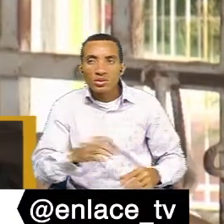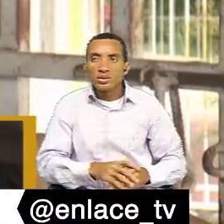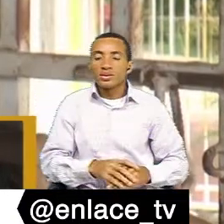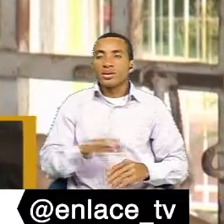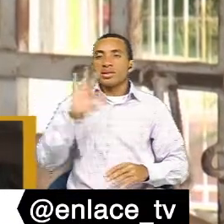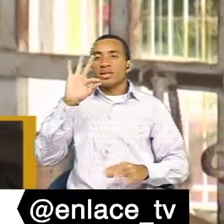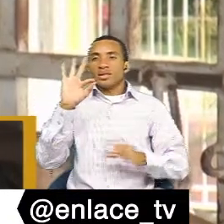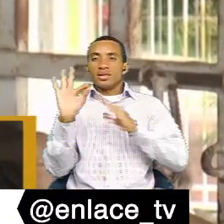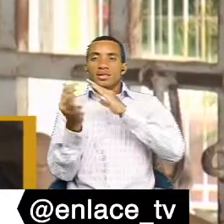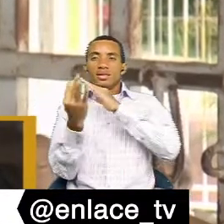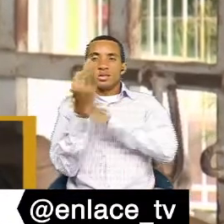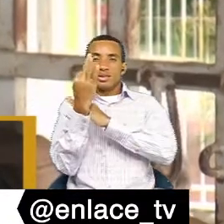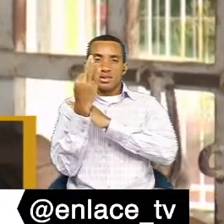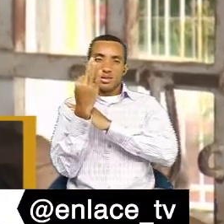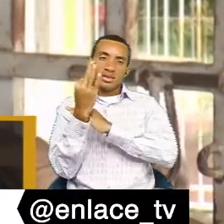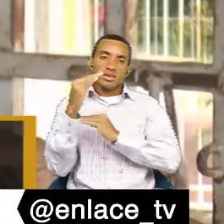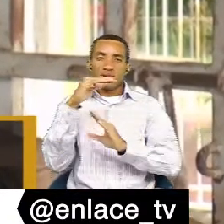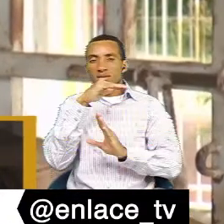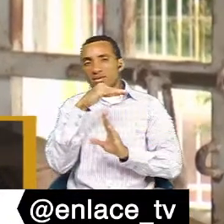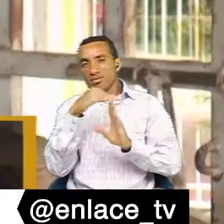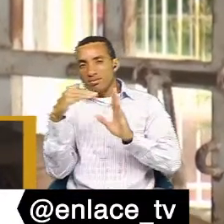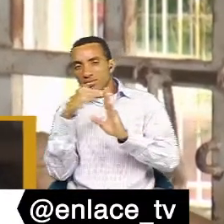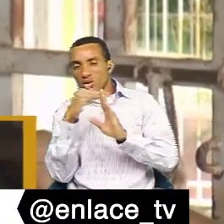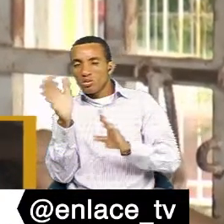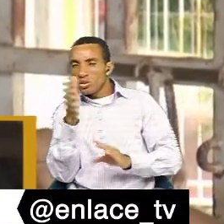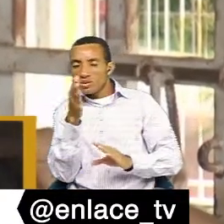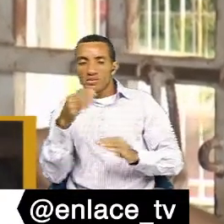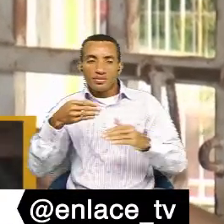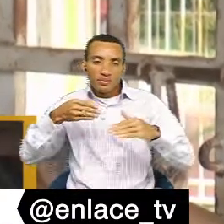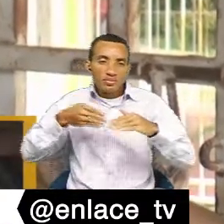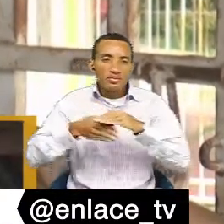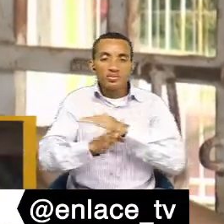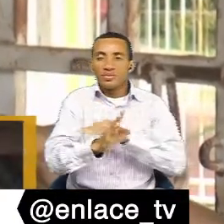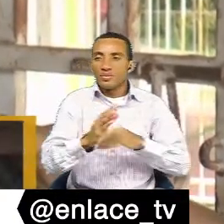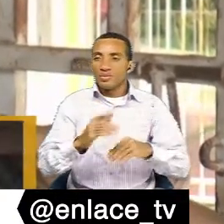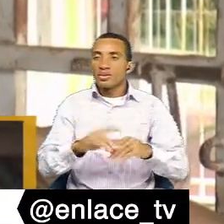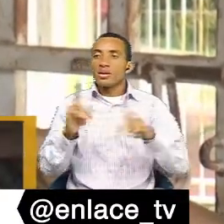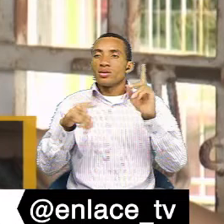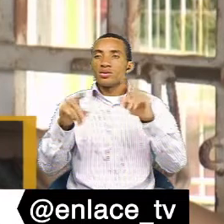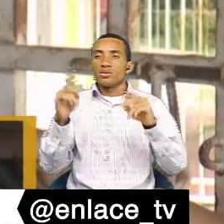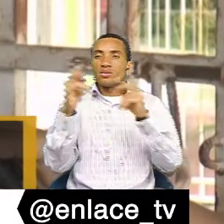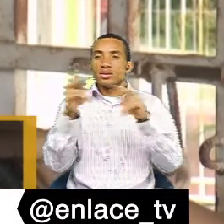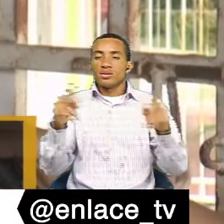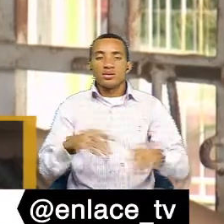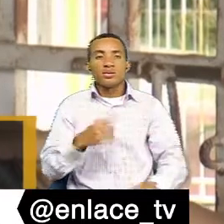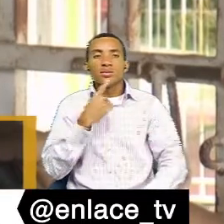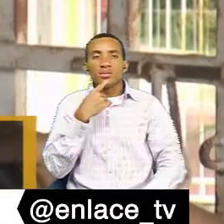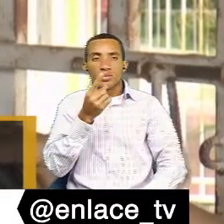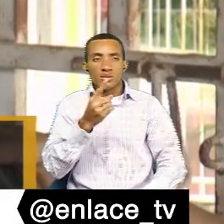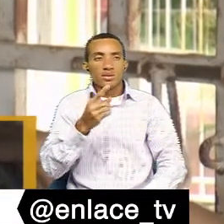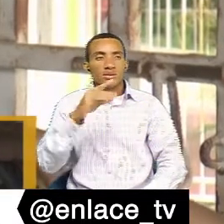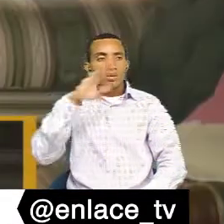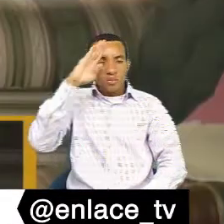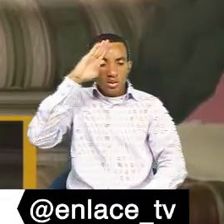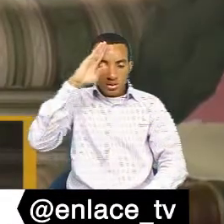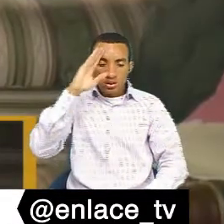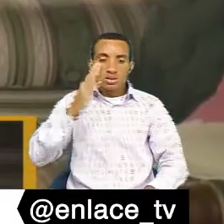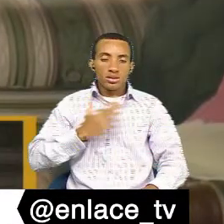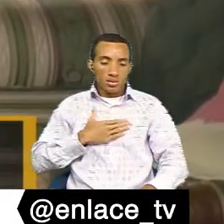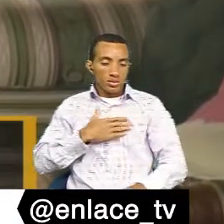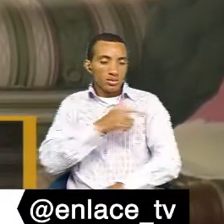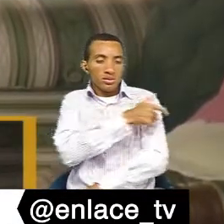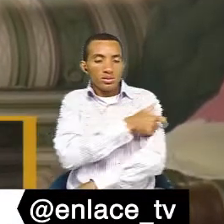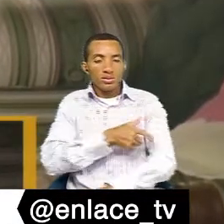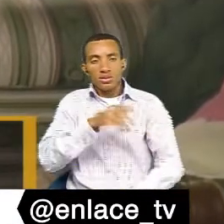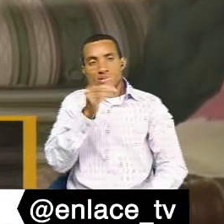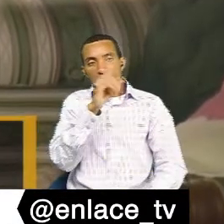3:15 más o menos de la madrugada. Personas dijeron que eran de la policía y de la SIJÍN.